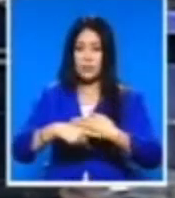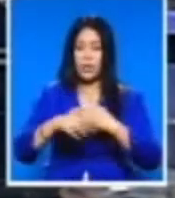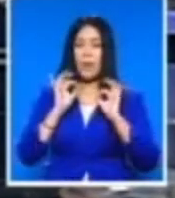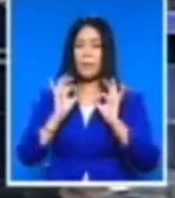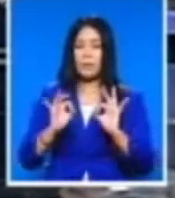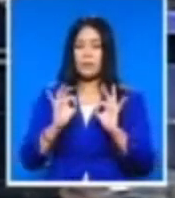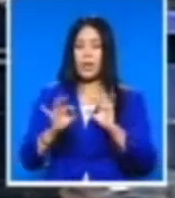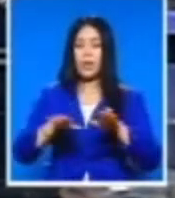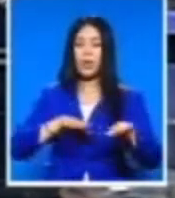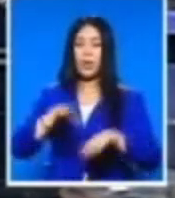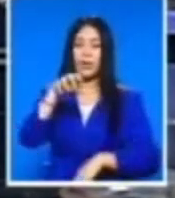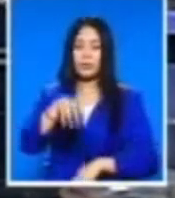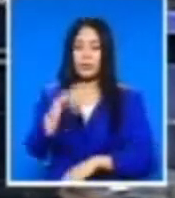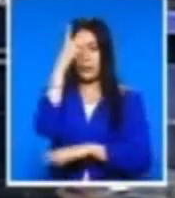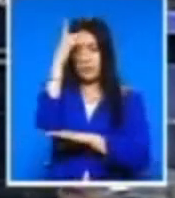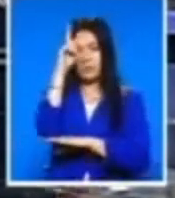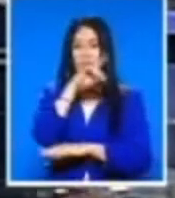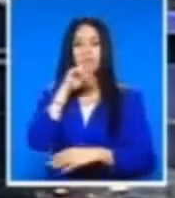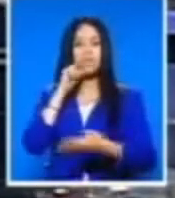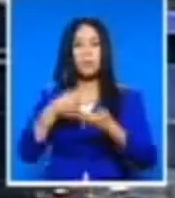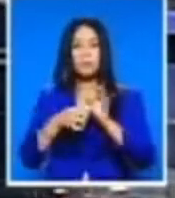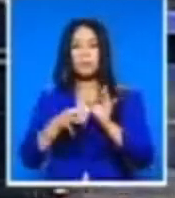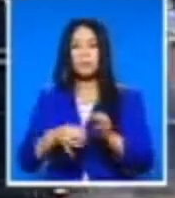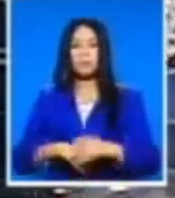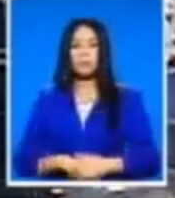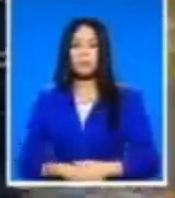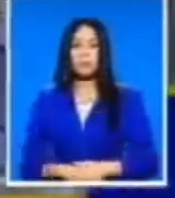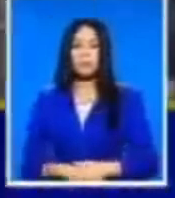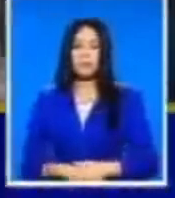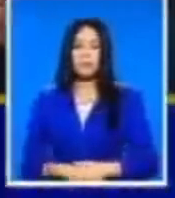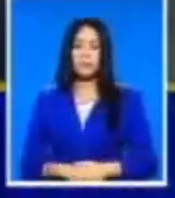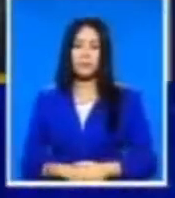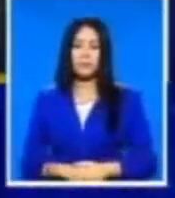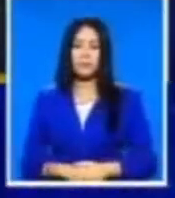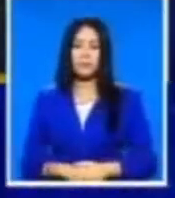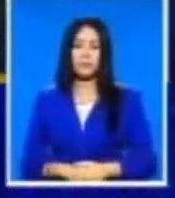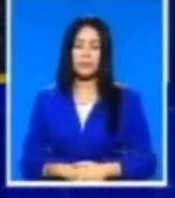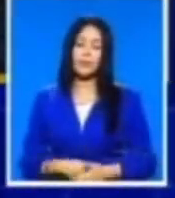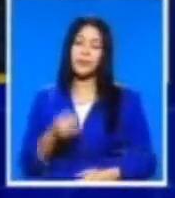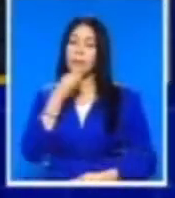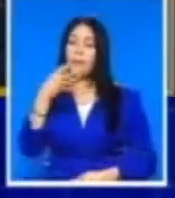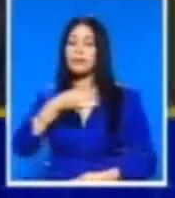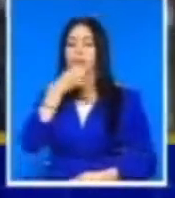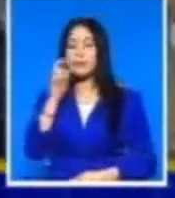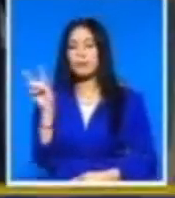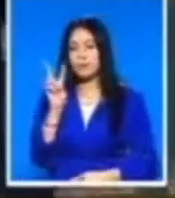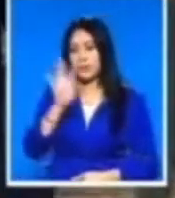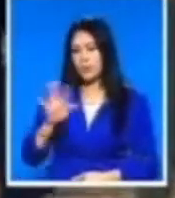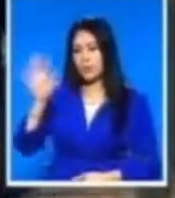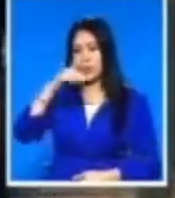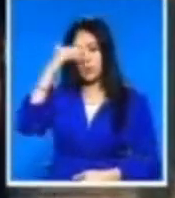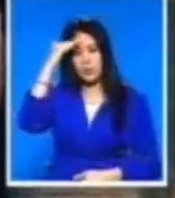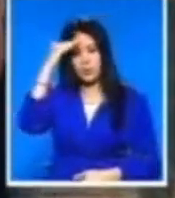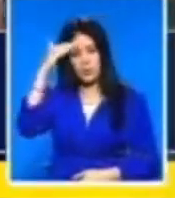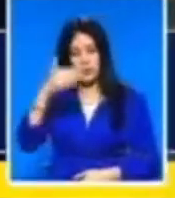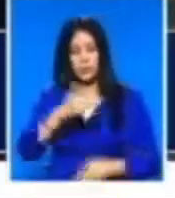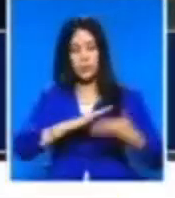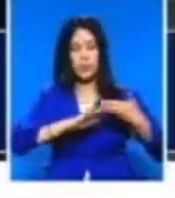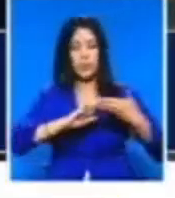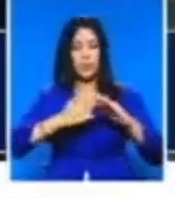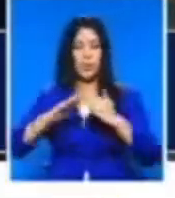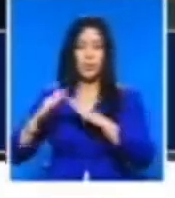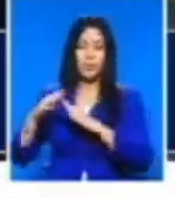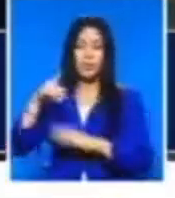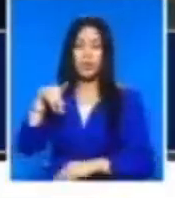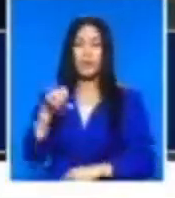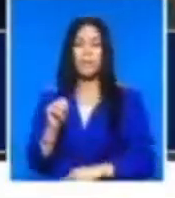Cojedes, en la parroquia que lleva su nombre. Buenas tardes para toda Venezuela. Les saludo desde la comunidad El